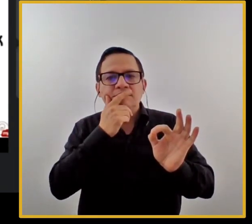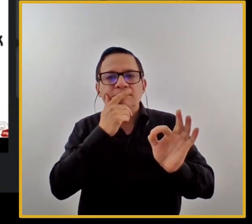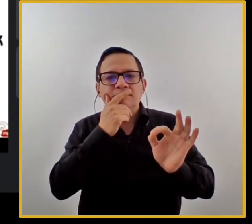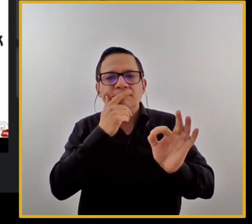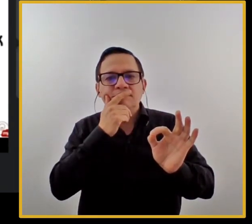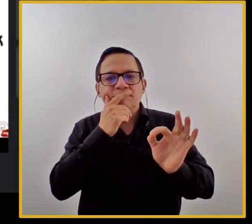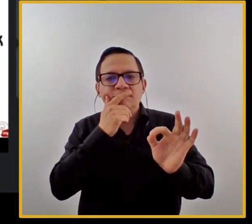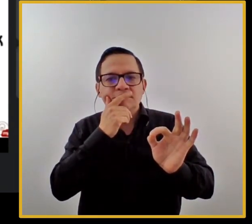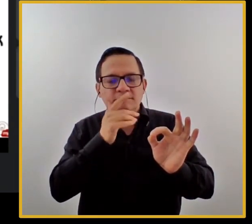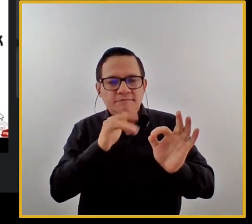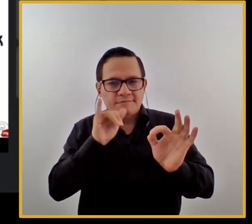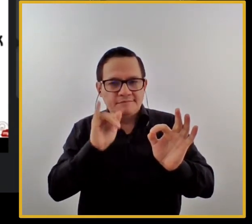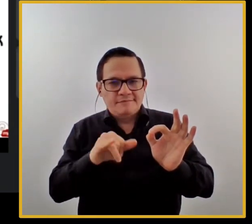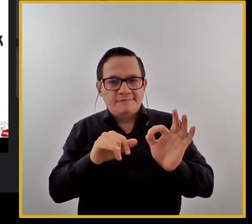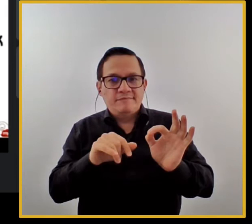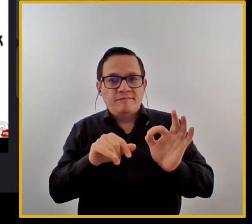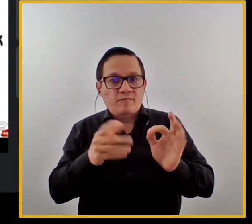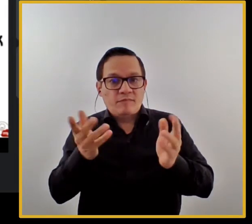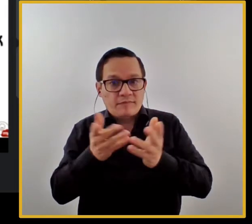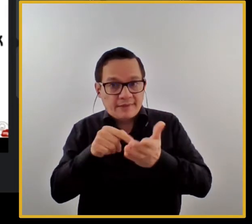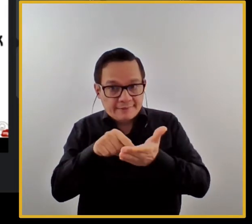3x, por acá.